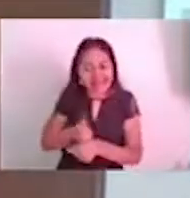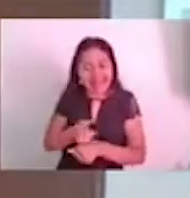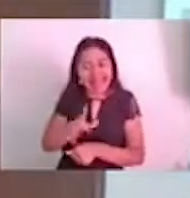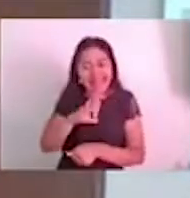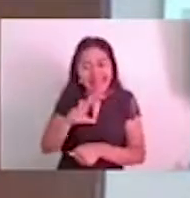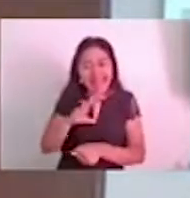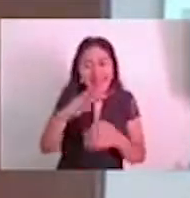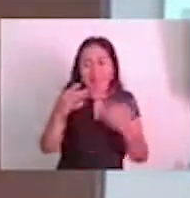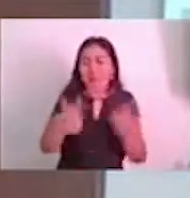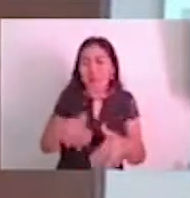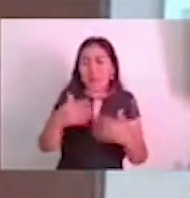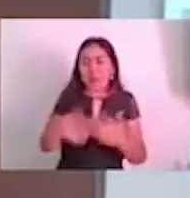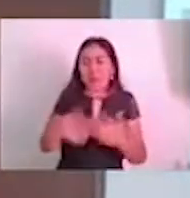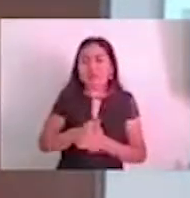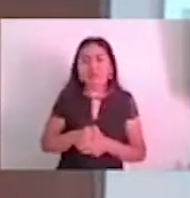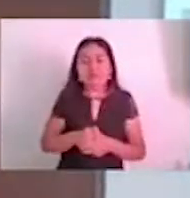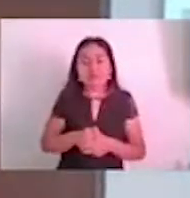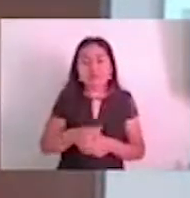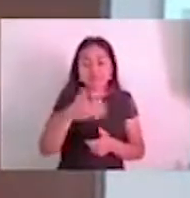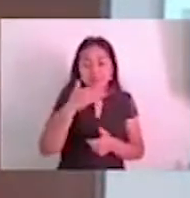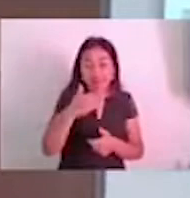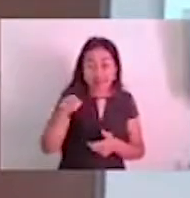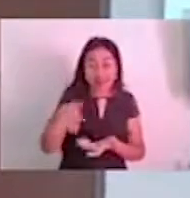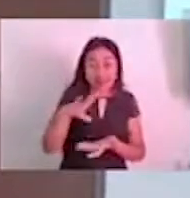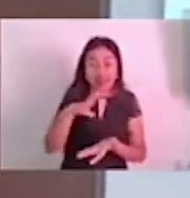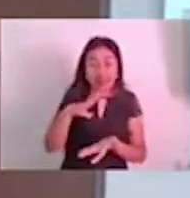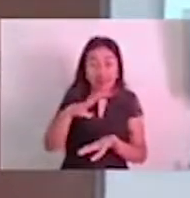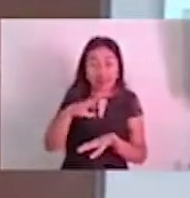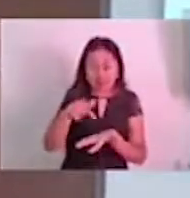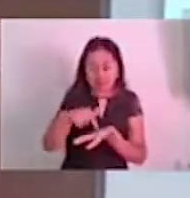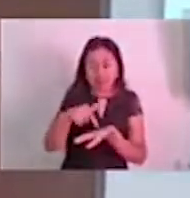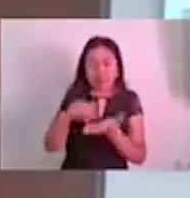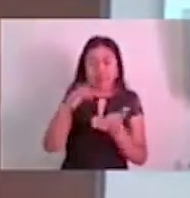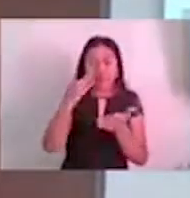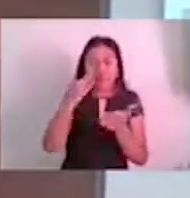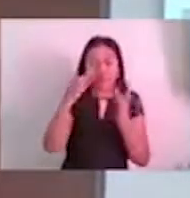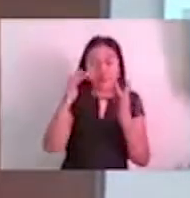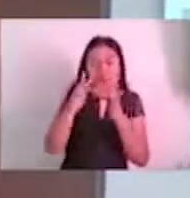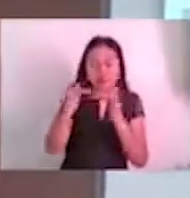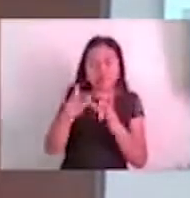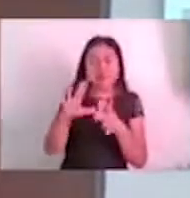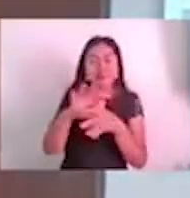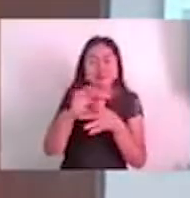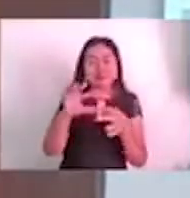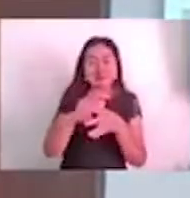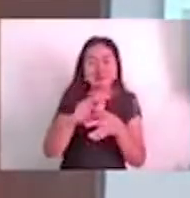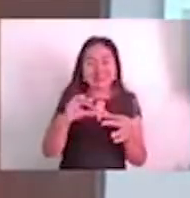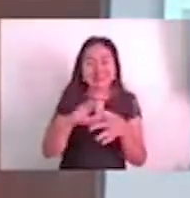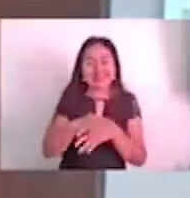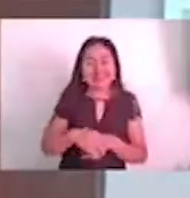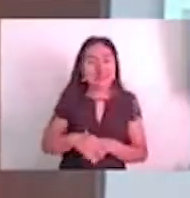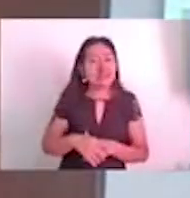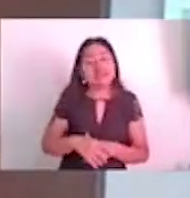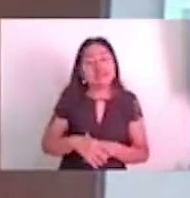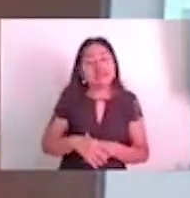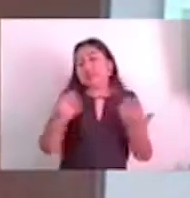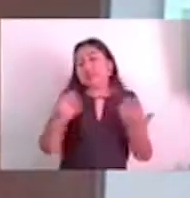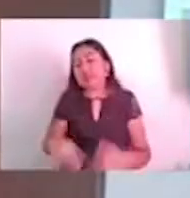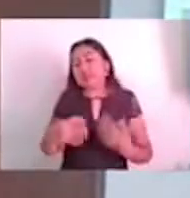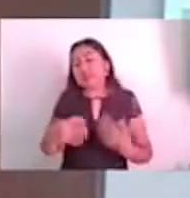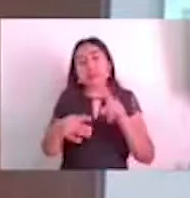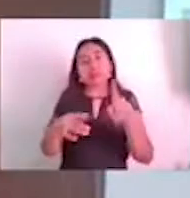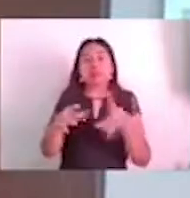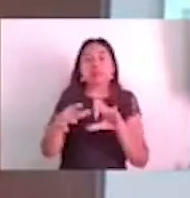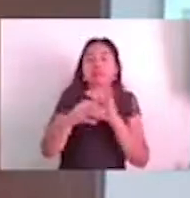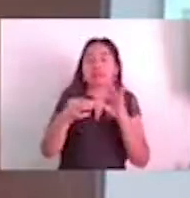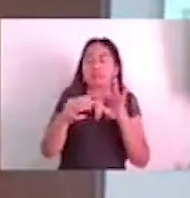ver, mira, tenemos ya más comentarios. María de la Luz Mejía, no nos cansamos de escuchar al maestro Merlo, al